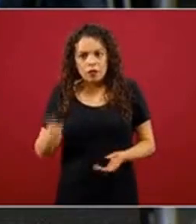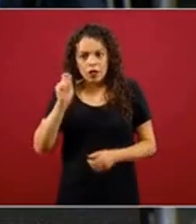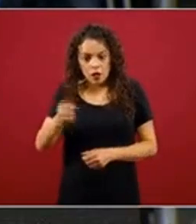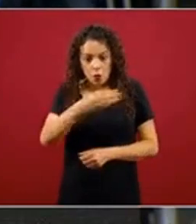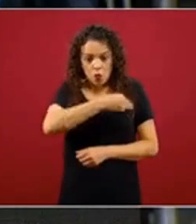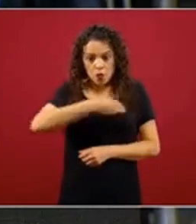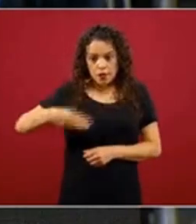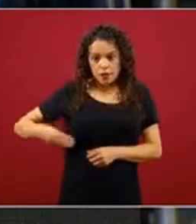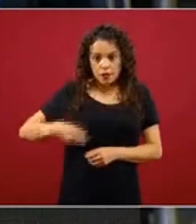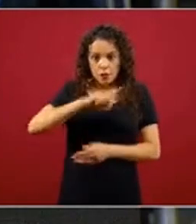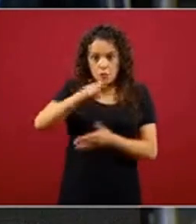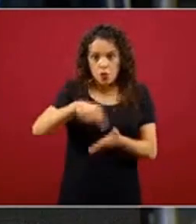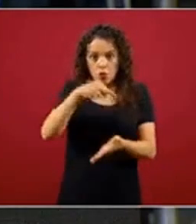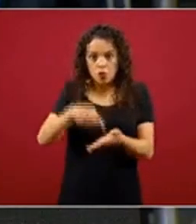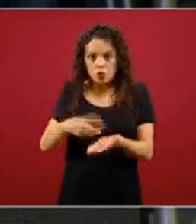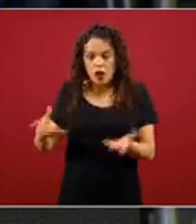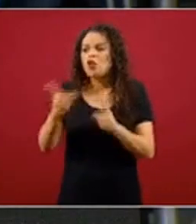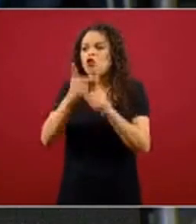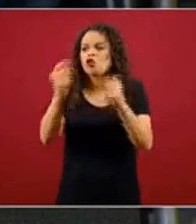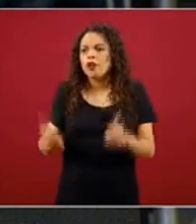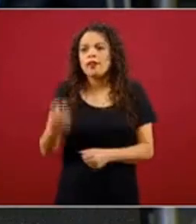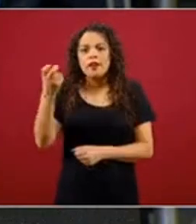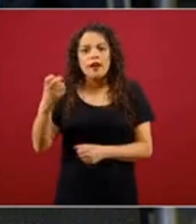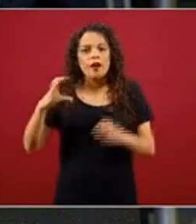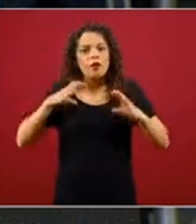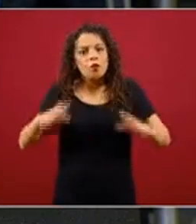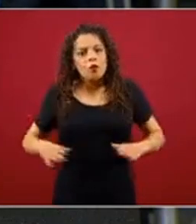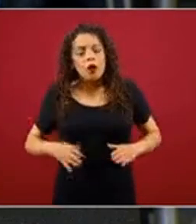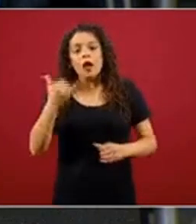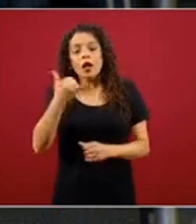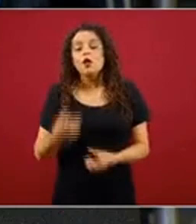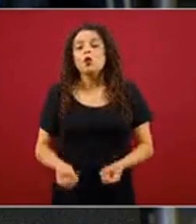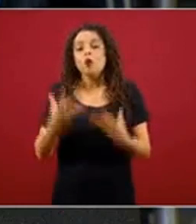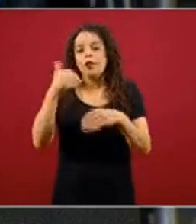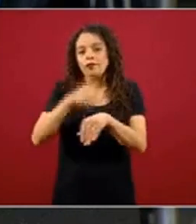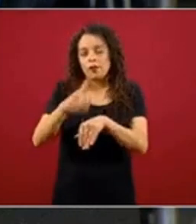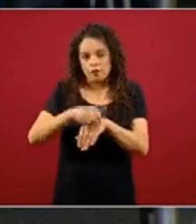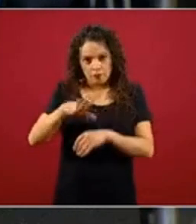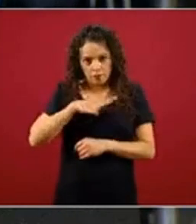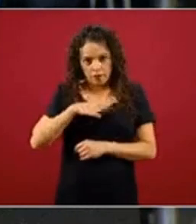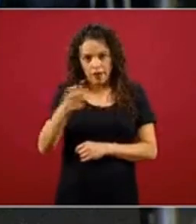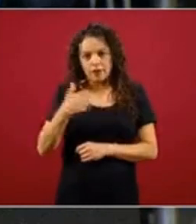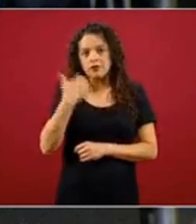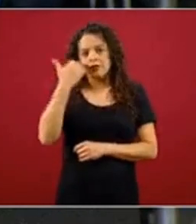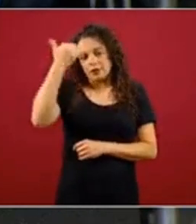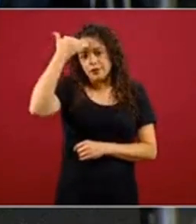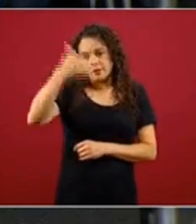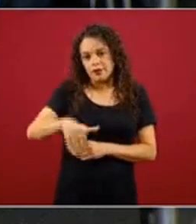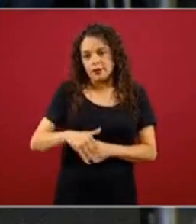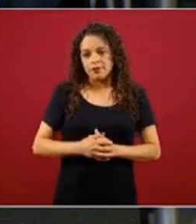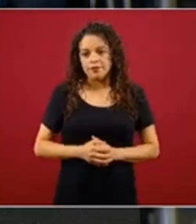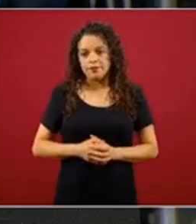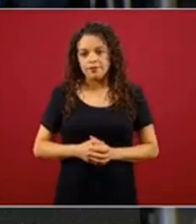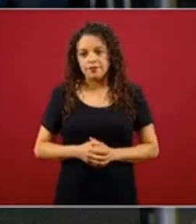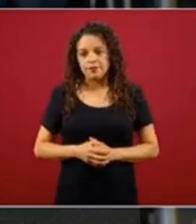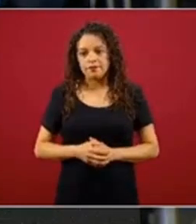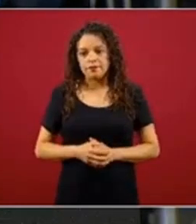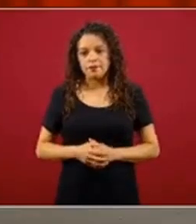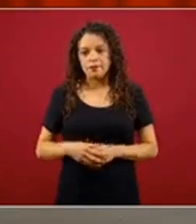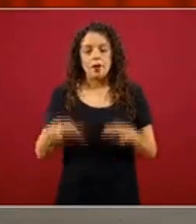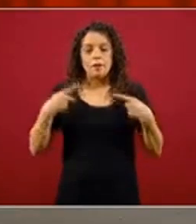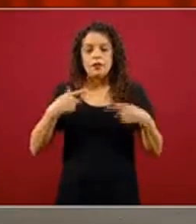están en dónde están esos cuerpos y cuál sería la cifra de estos cadáveres que no han sido reconocidos